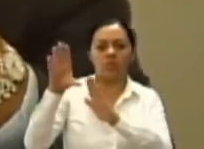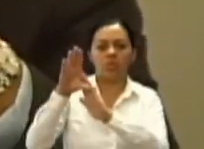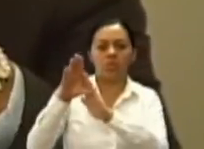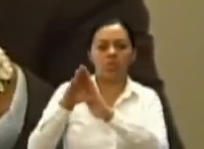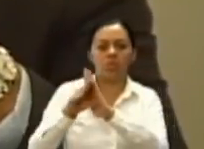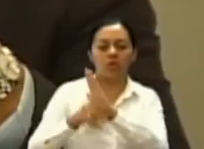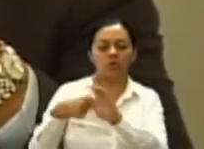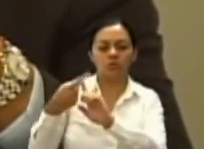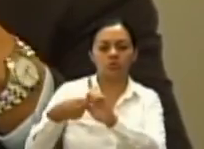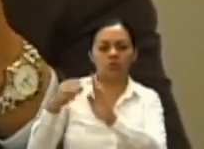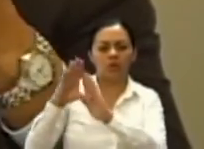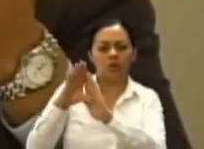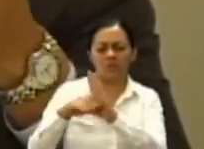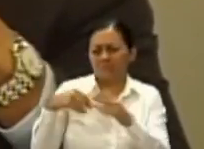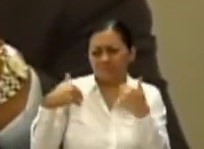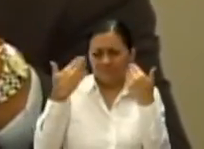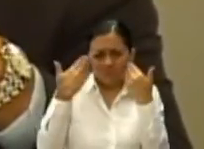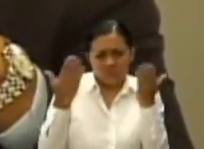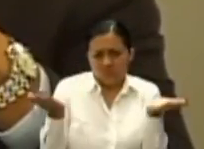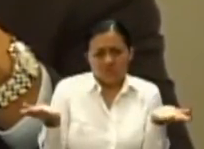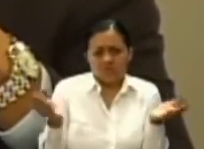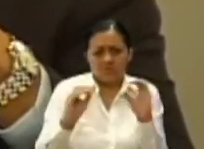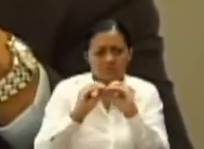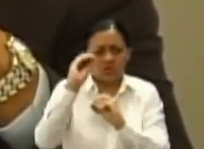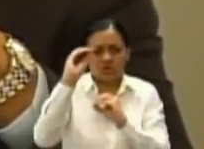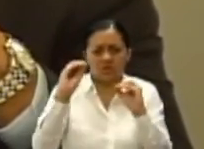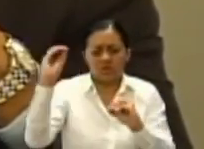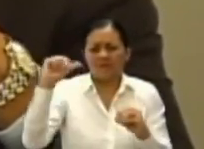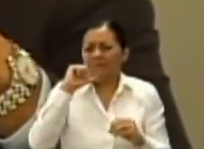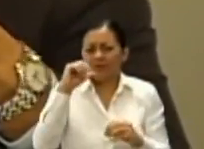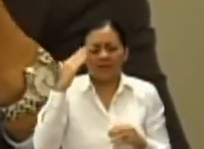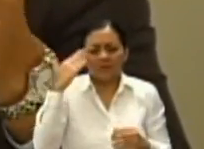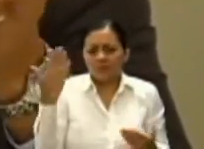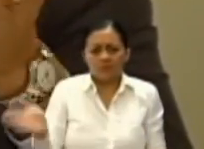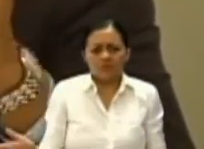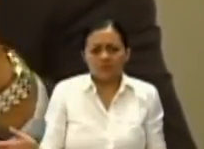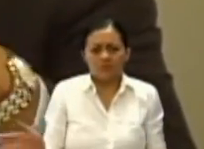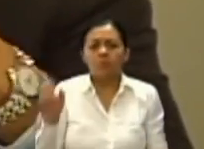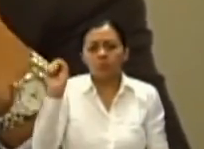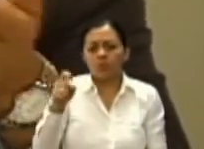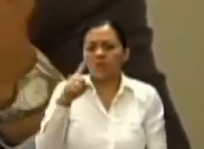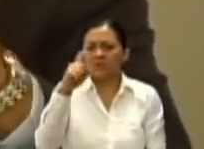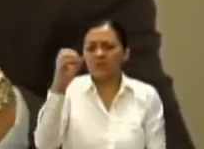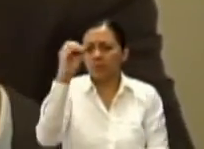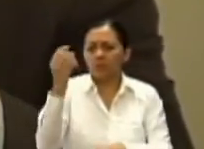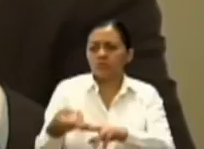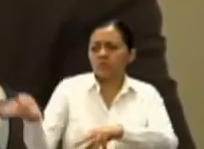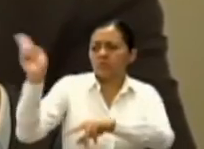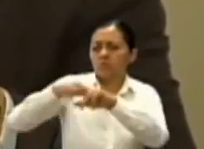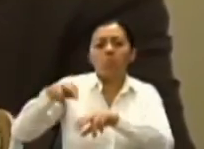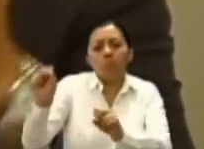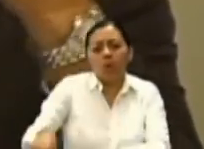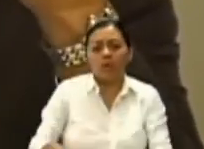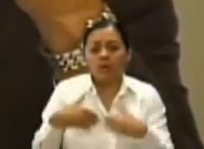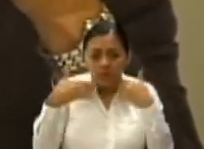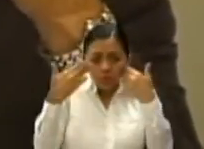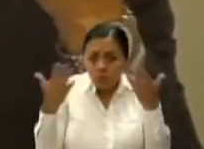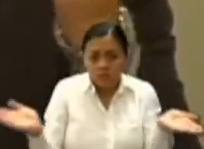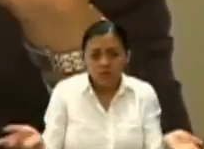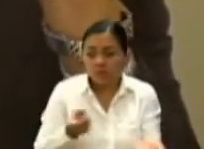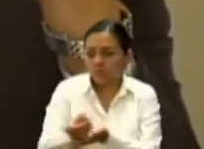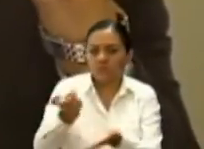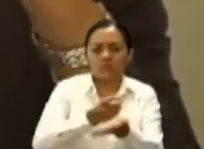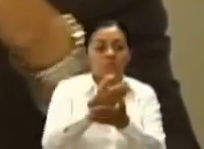siquiera sabemos cuánto va a dar el índice de costo de la vida en el apo puede ser que de más del 100 por ciento de que para el más del doble pero fueron a mentir